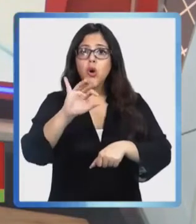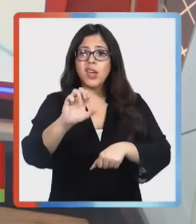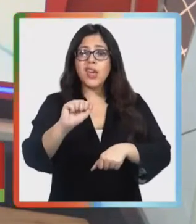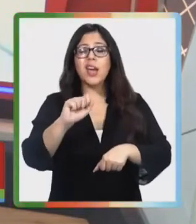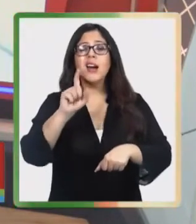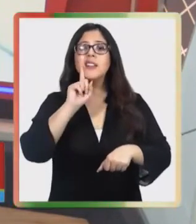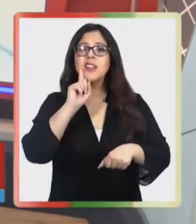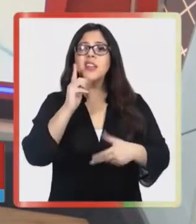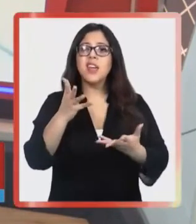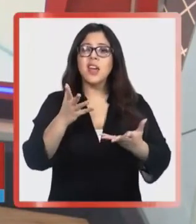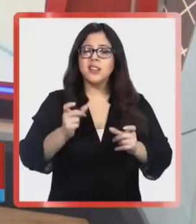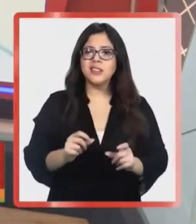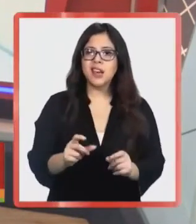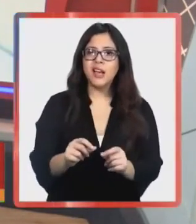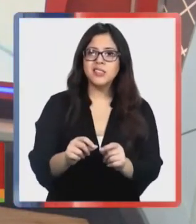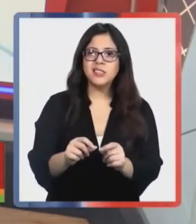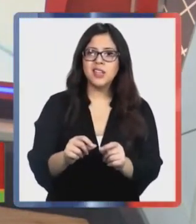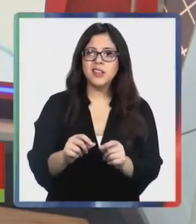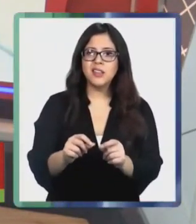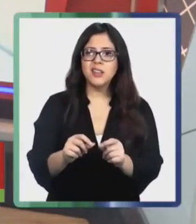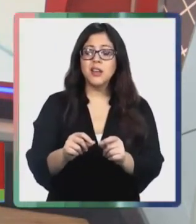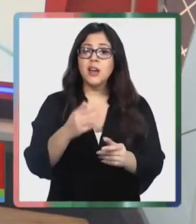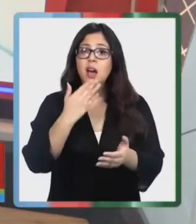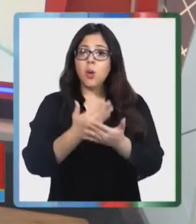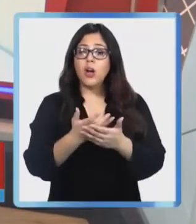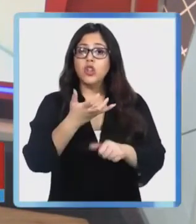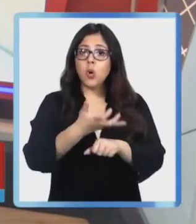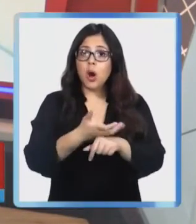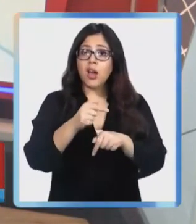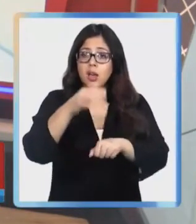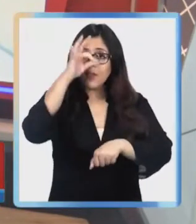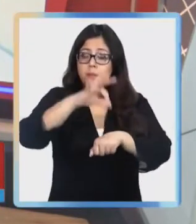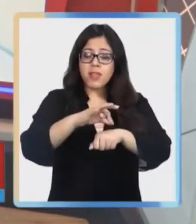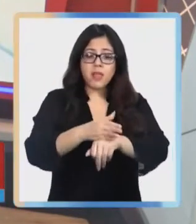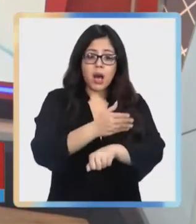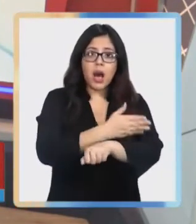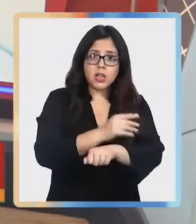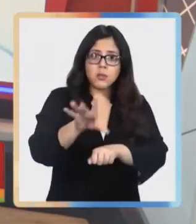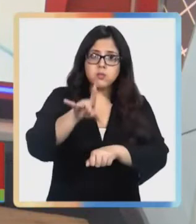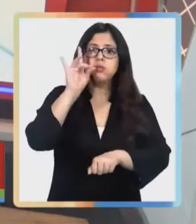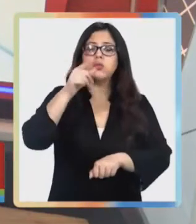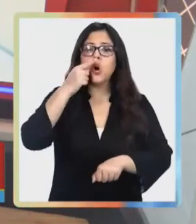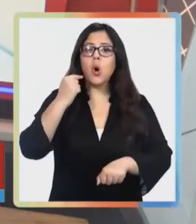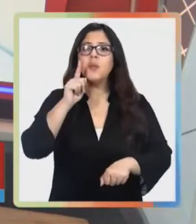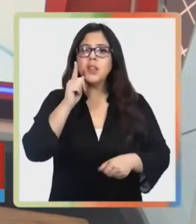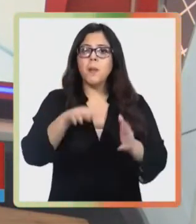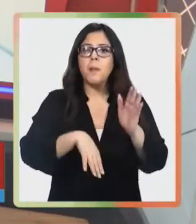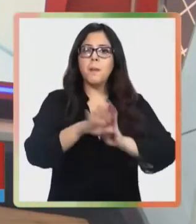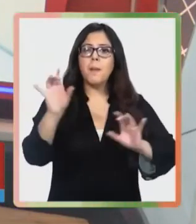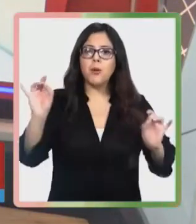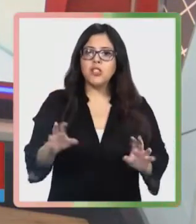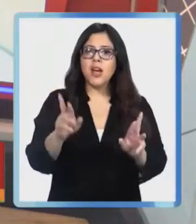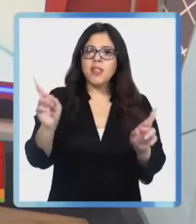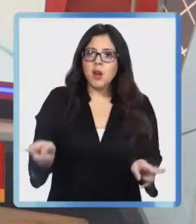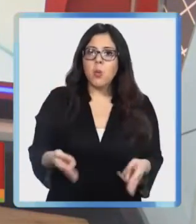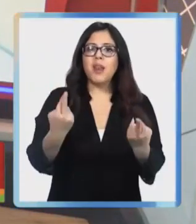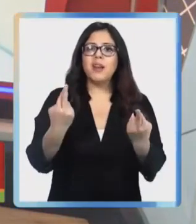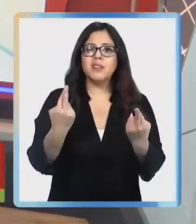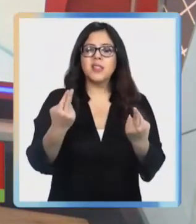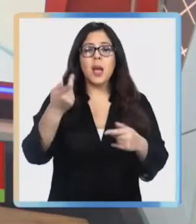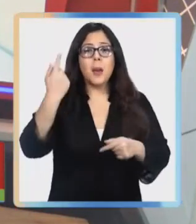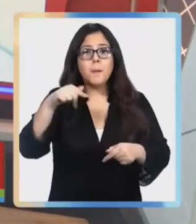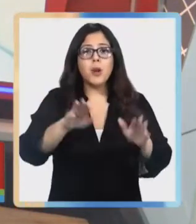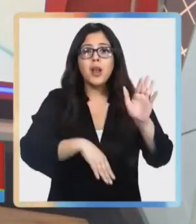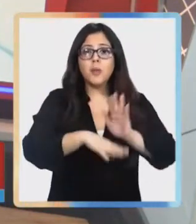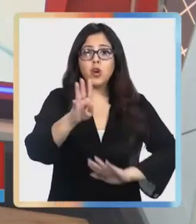según los expertos cuando esta enfermedad se diagnostica a tiempo los hombres tienen una alta probabilidad de recuperarse